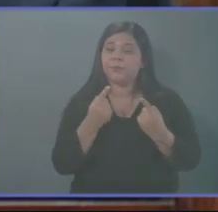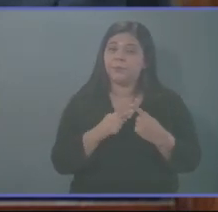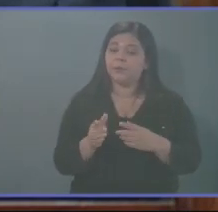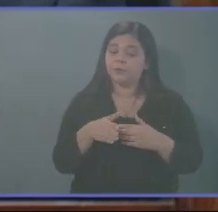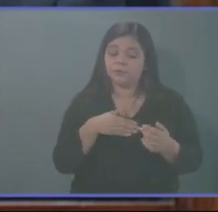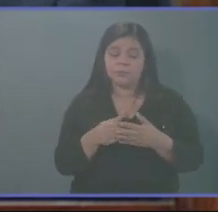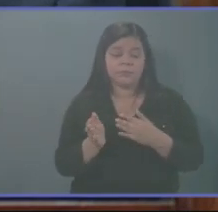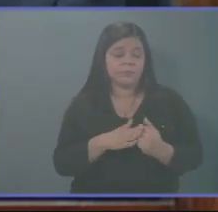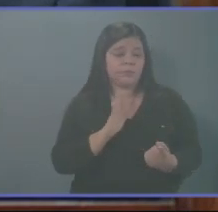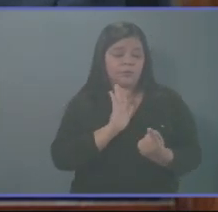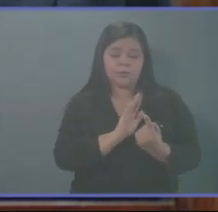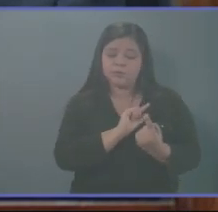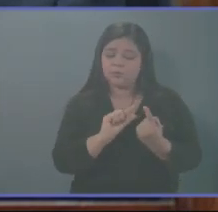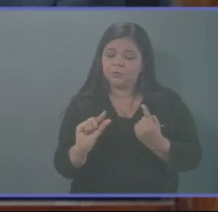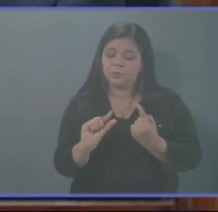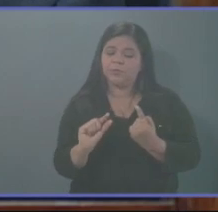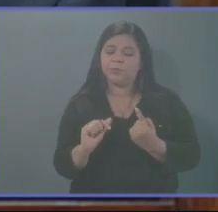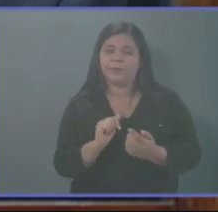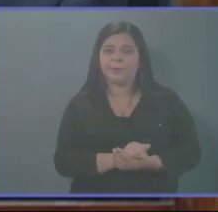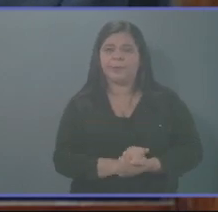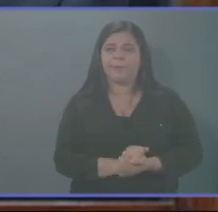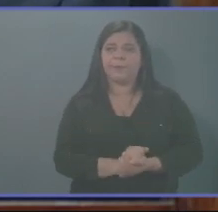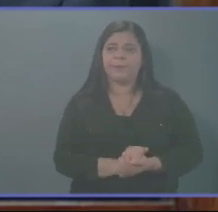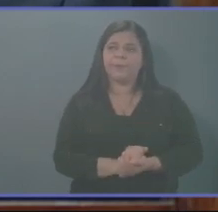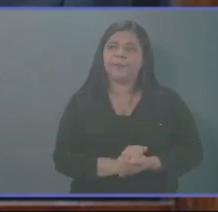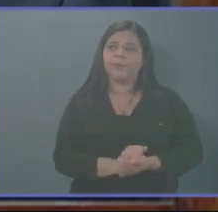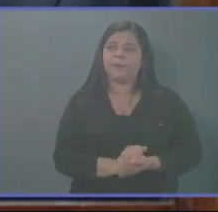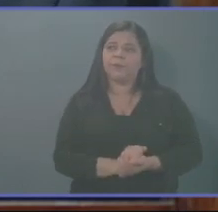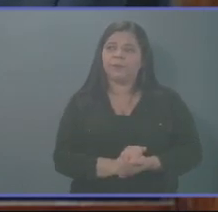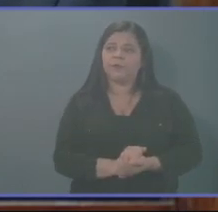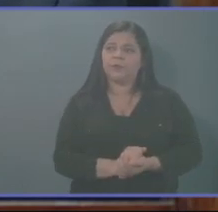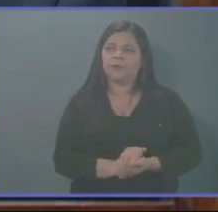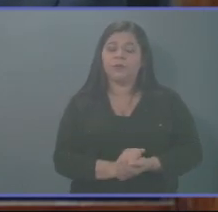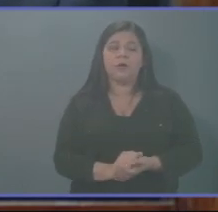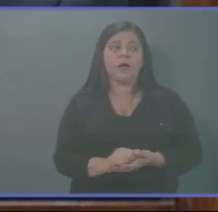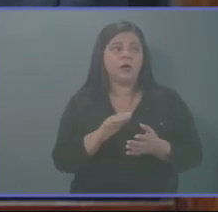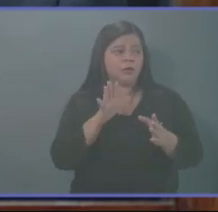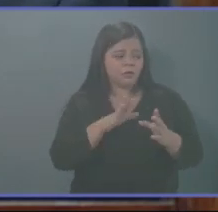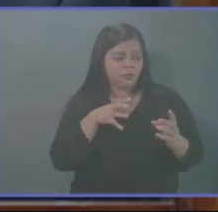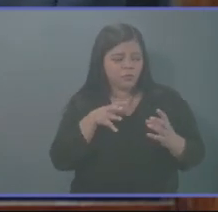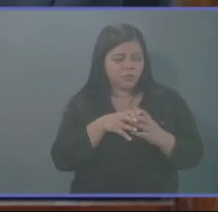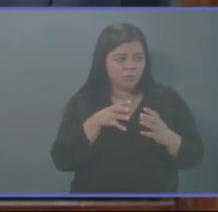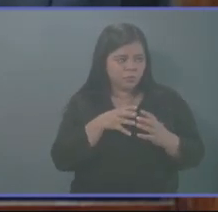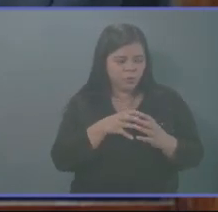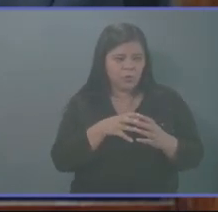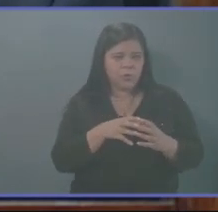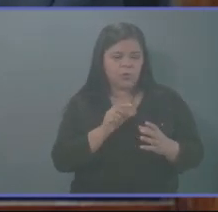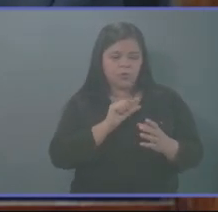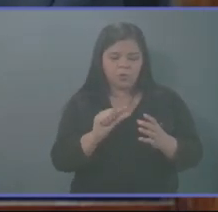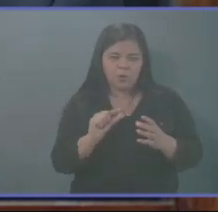importar la denominación que adopten o no. La denominación que adopten o